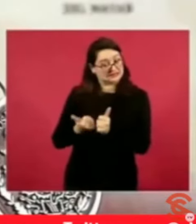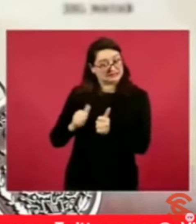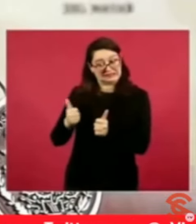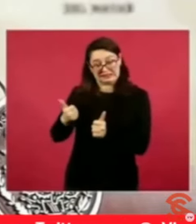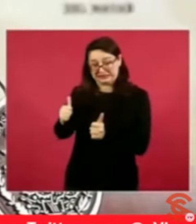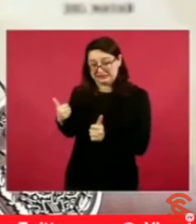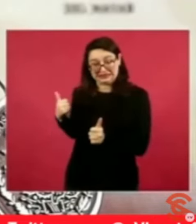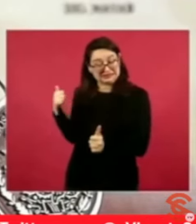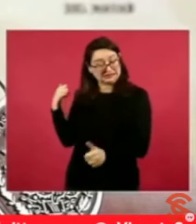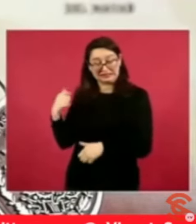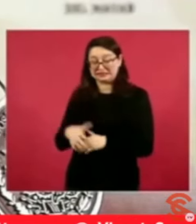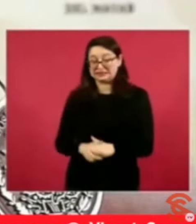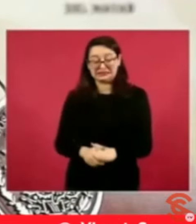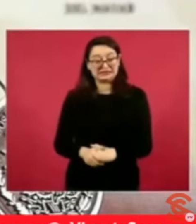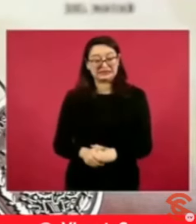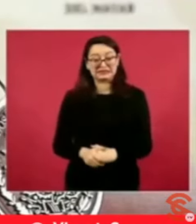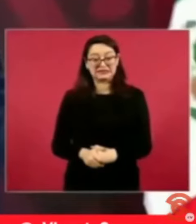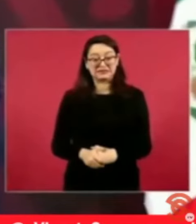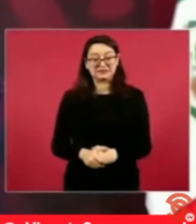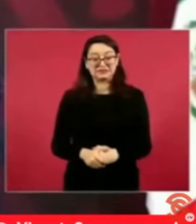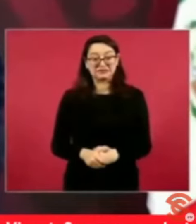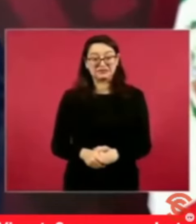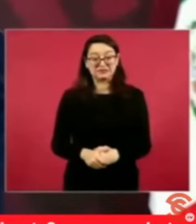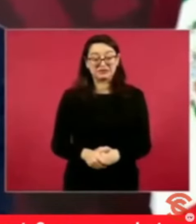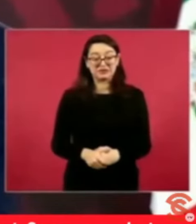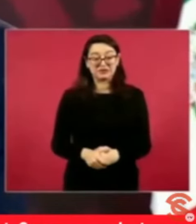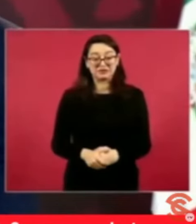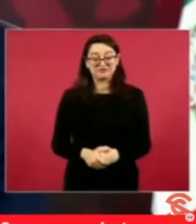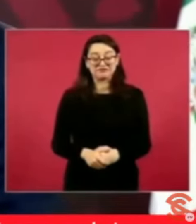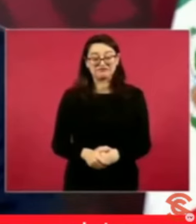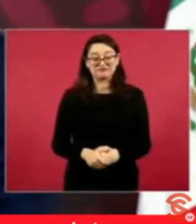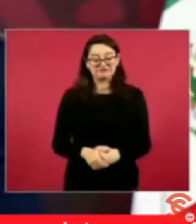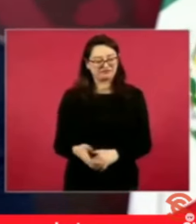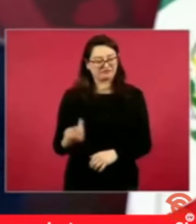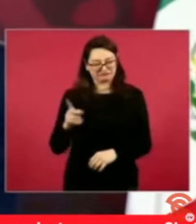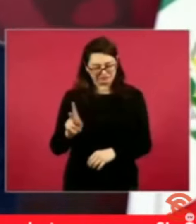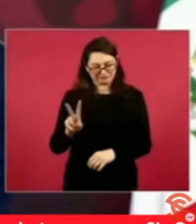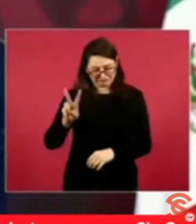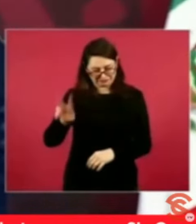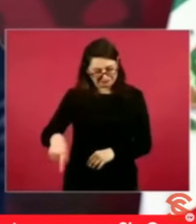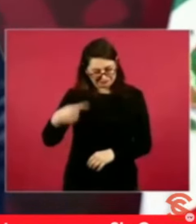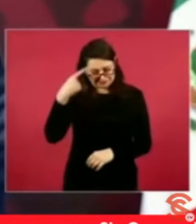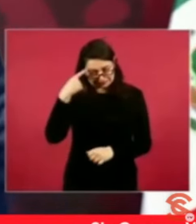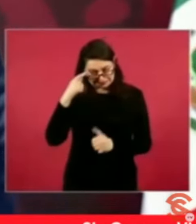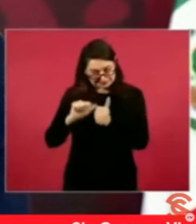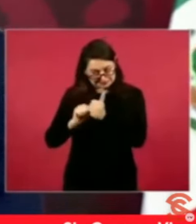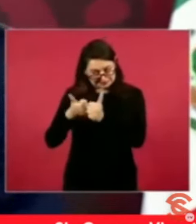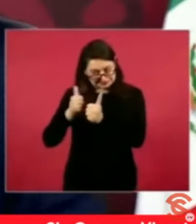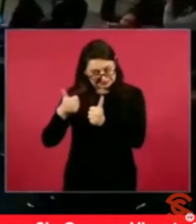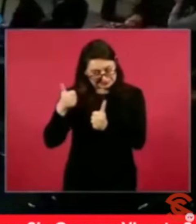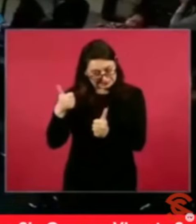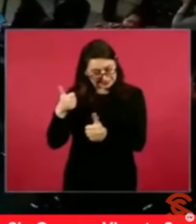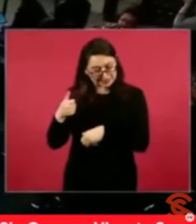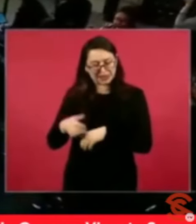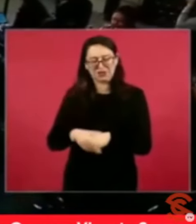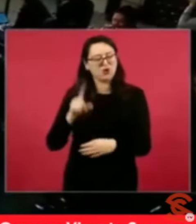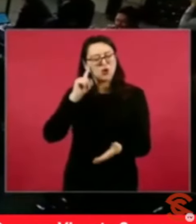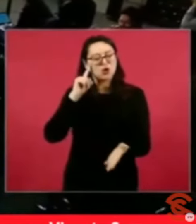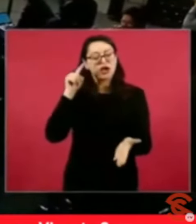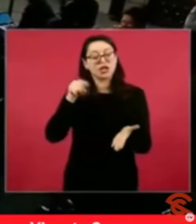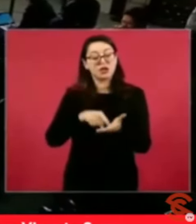atrasados pero no es que sean atrasados es su convicción